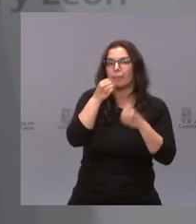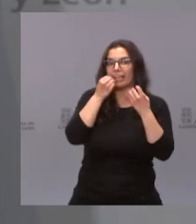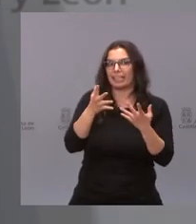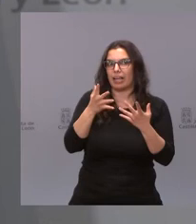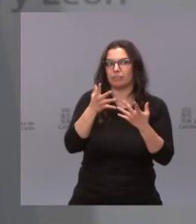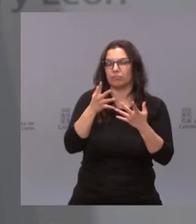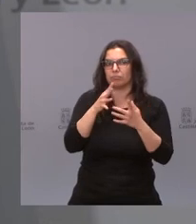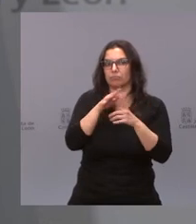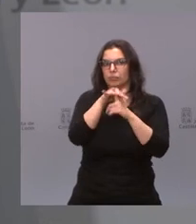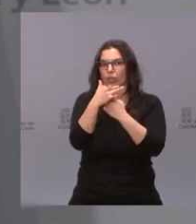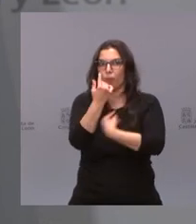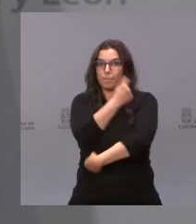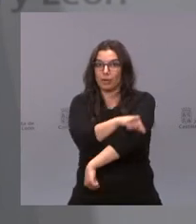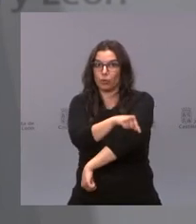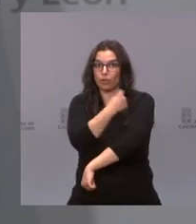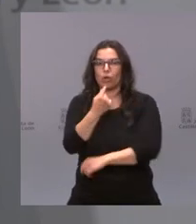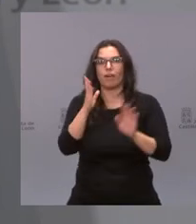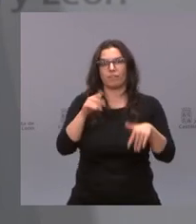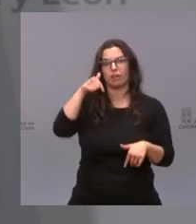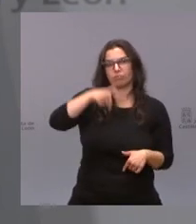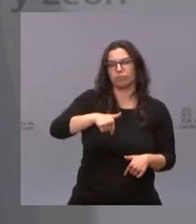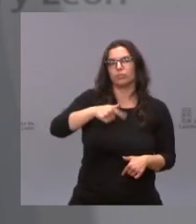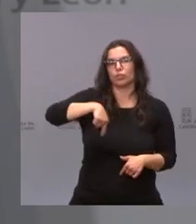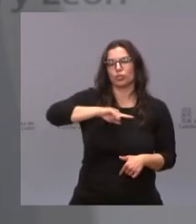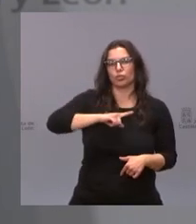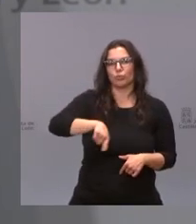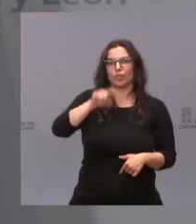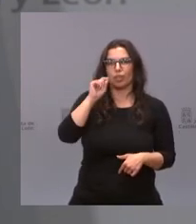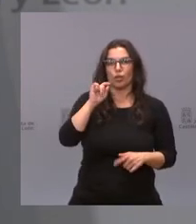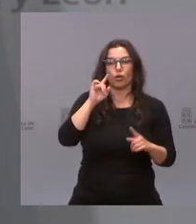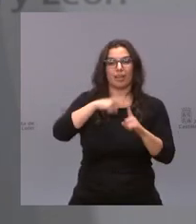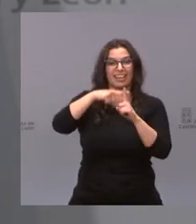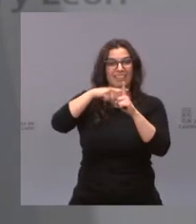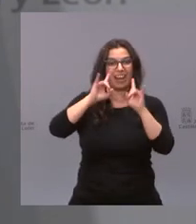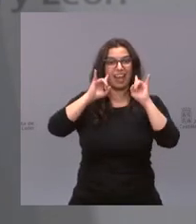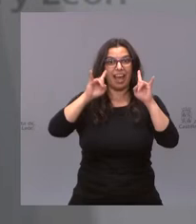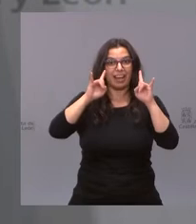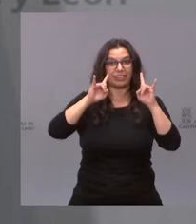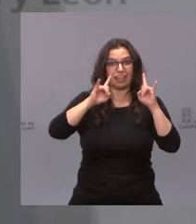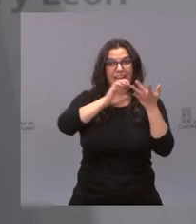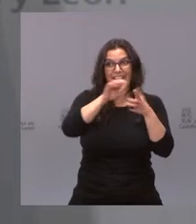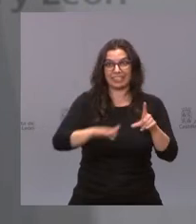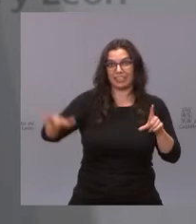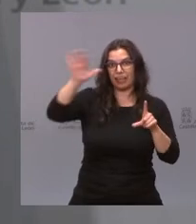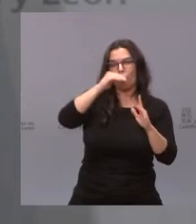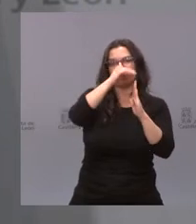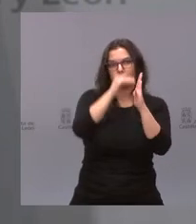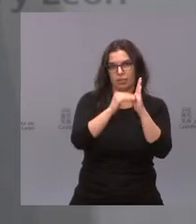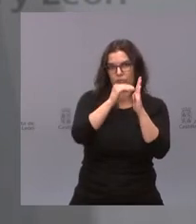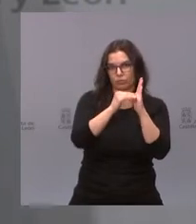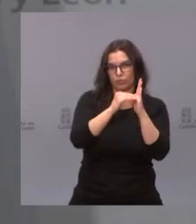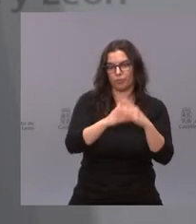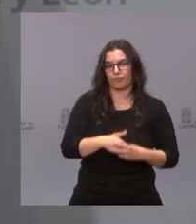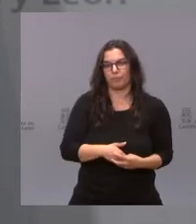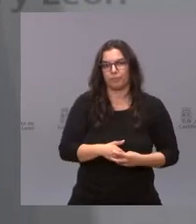esta comunidad ha decidido disminuir el nivel de alerta en todo el territorio de la comunidad. Todo el territorio